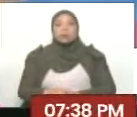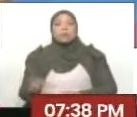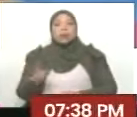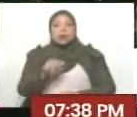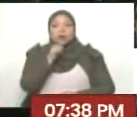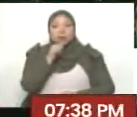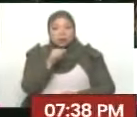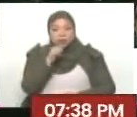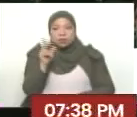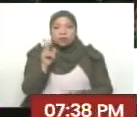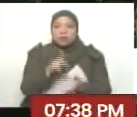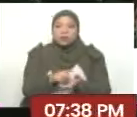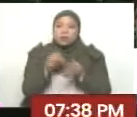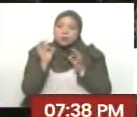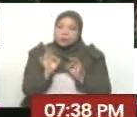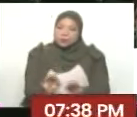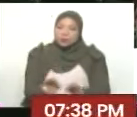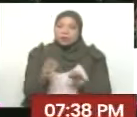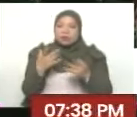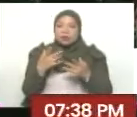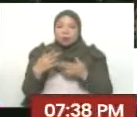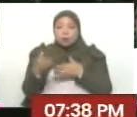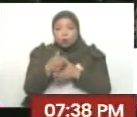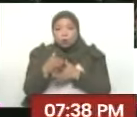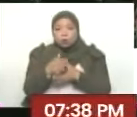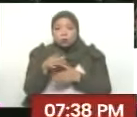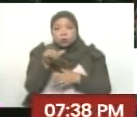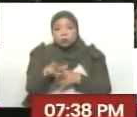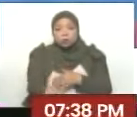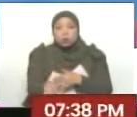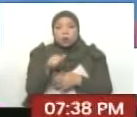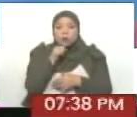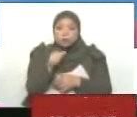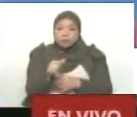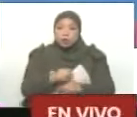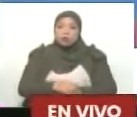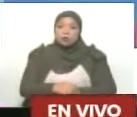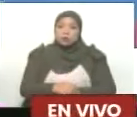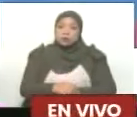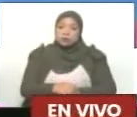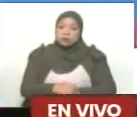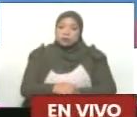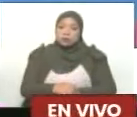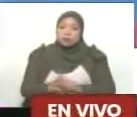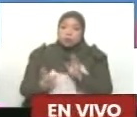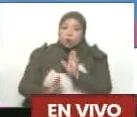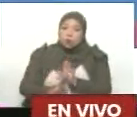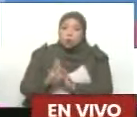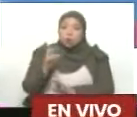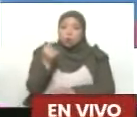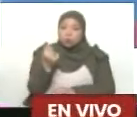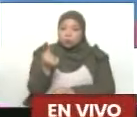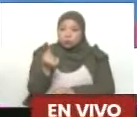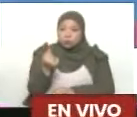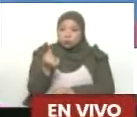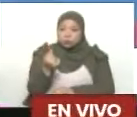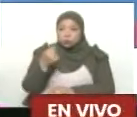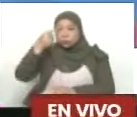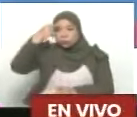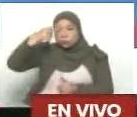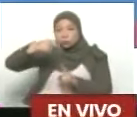dañado, parte. Y con parte del patrimonio dañado, bueno, recuperado, hemos